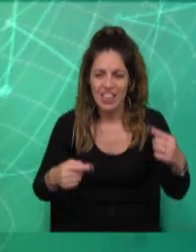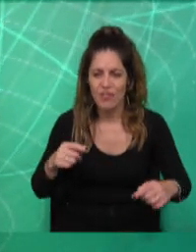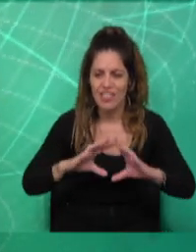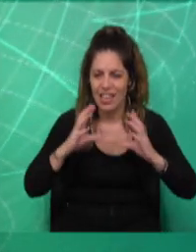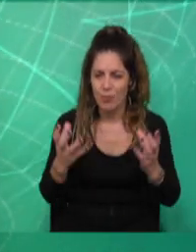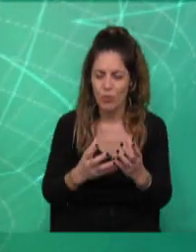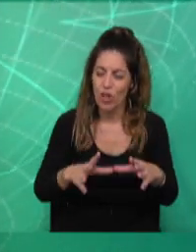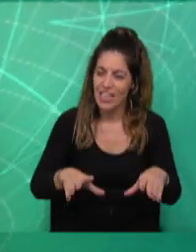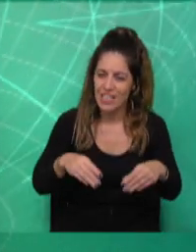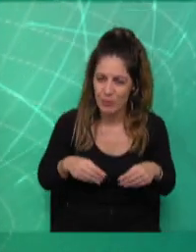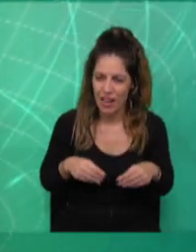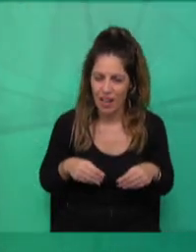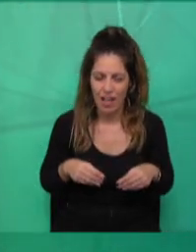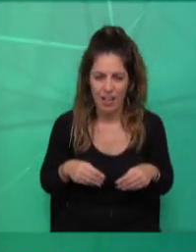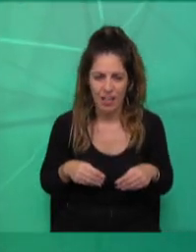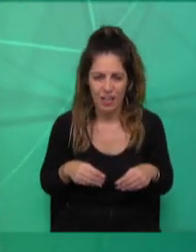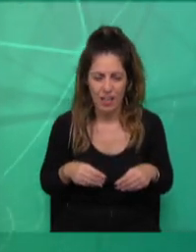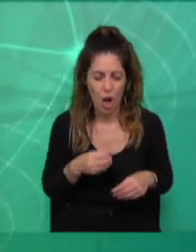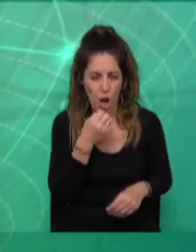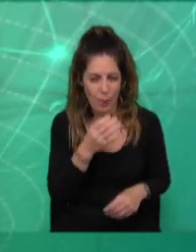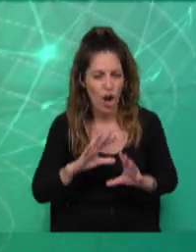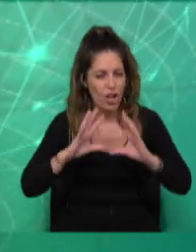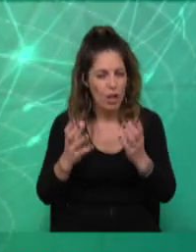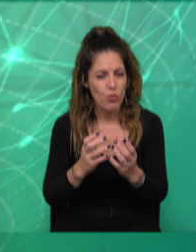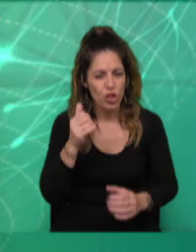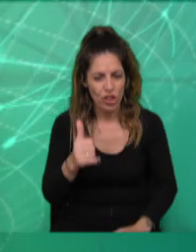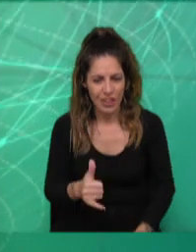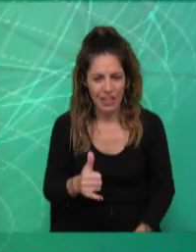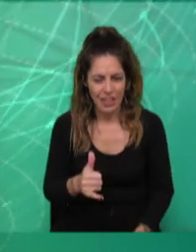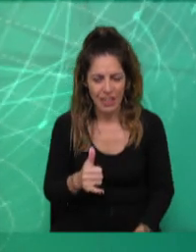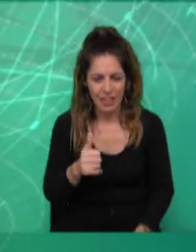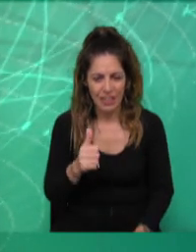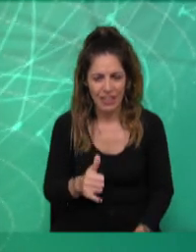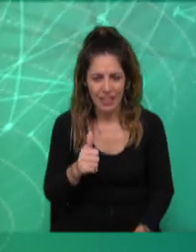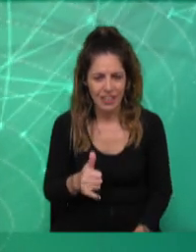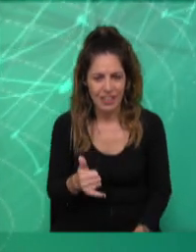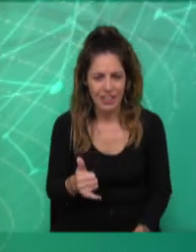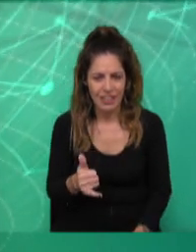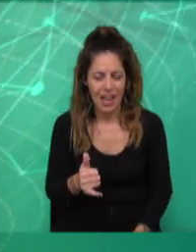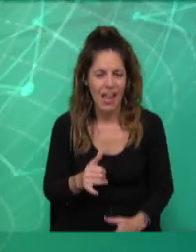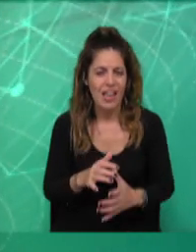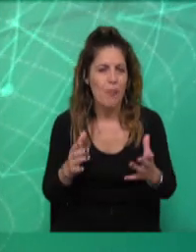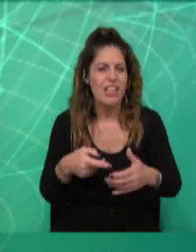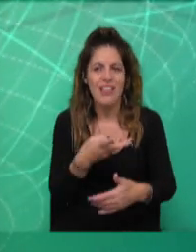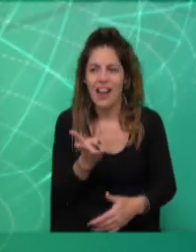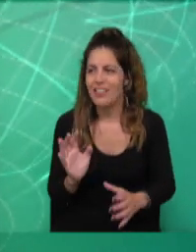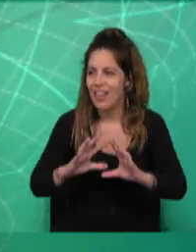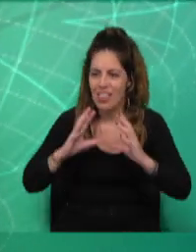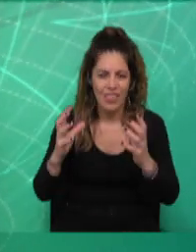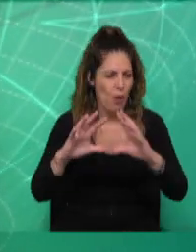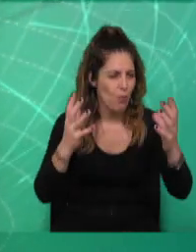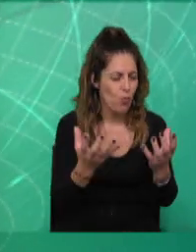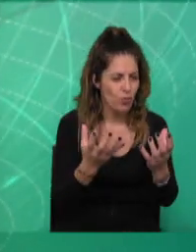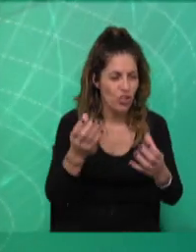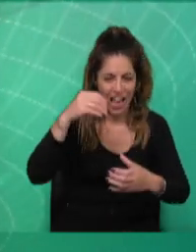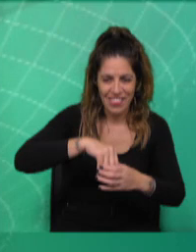asumirla eh lo mejor que el mundo tiene está en la inmensa cantidad de mundos que el mundo